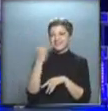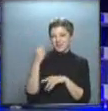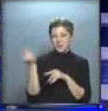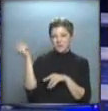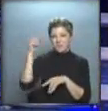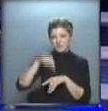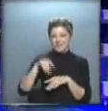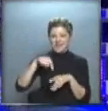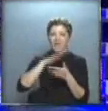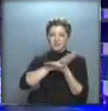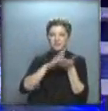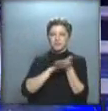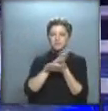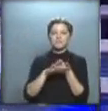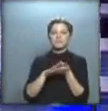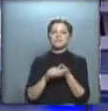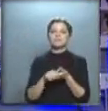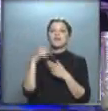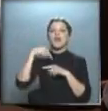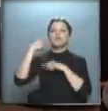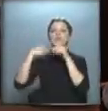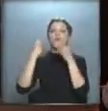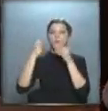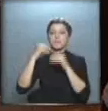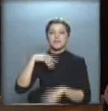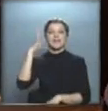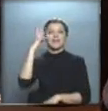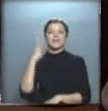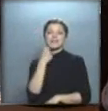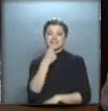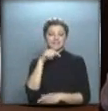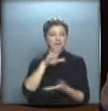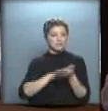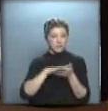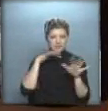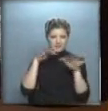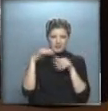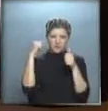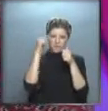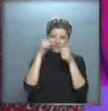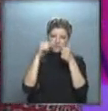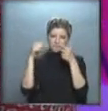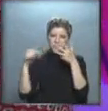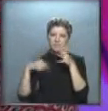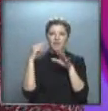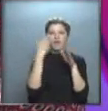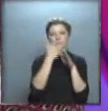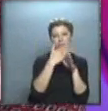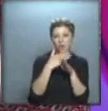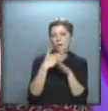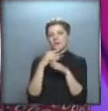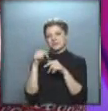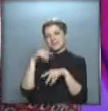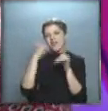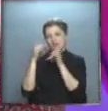reconciliamos aquí. ¿Qué vamos? Sí, yo veía, no quería Irene, decirle a los chicos que más allá de las situaciones puntuales de un novio, una novia, cosas que pasan en